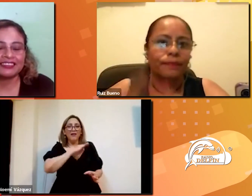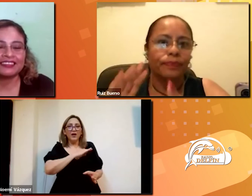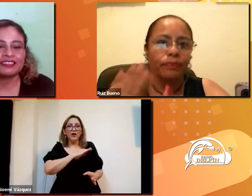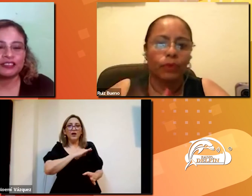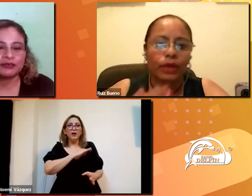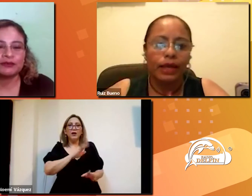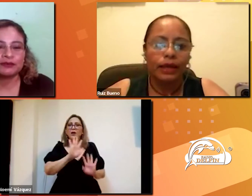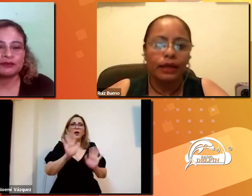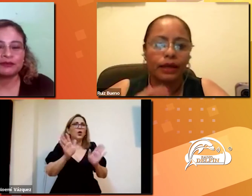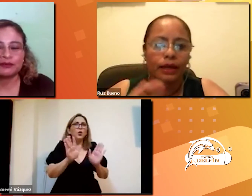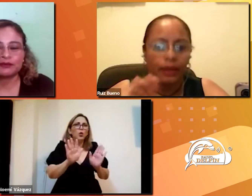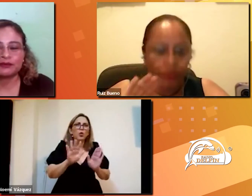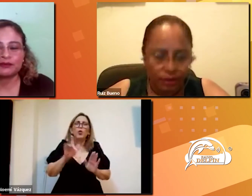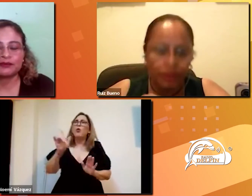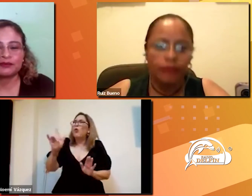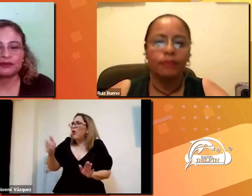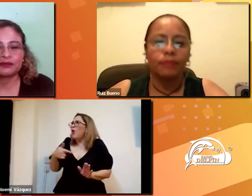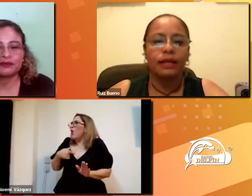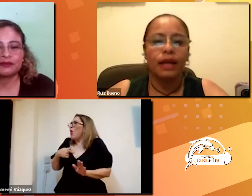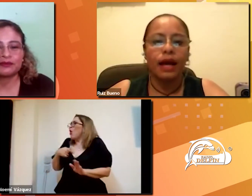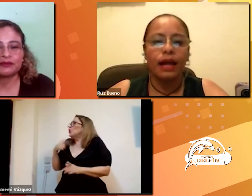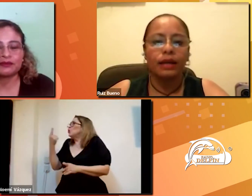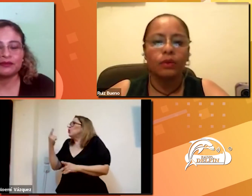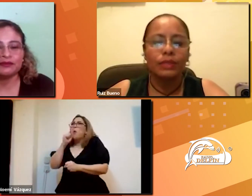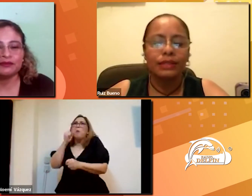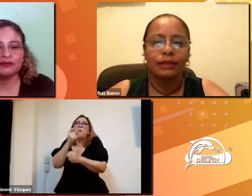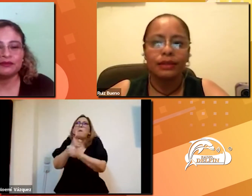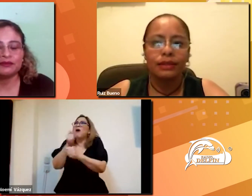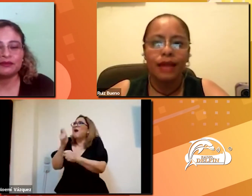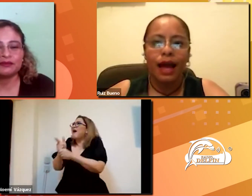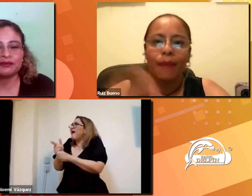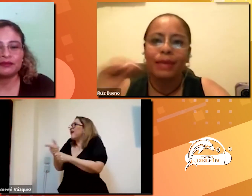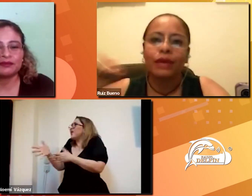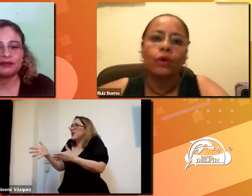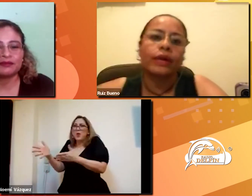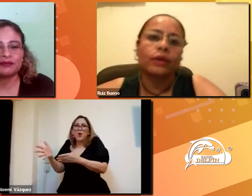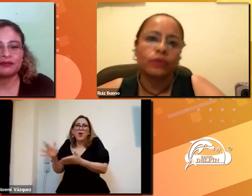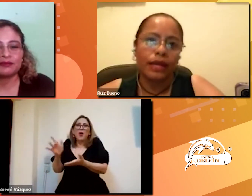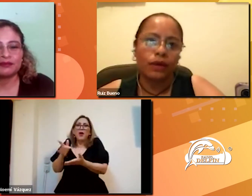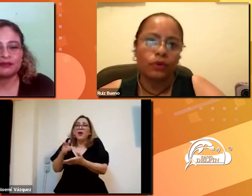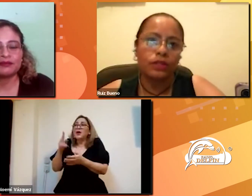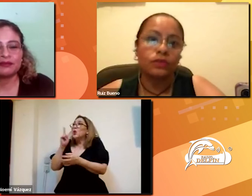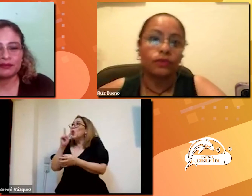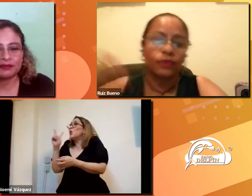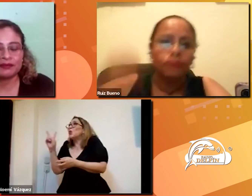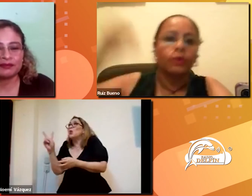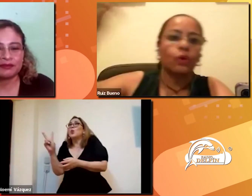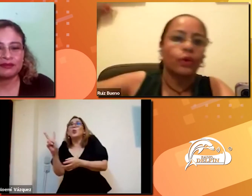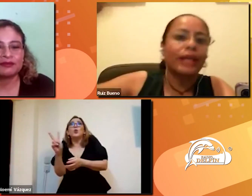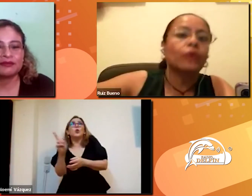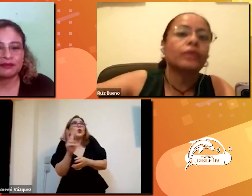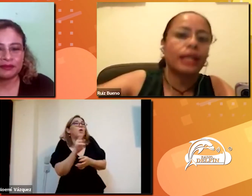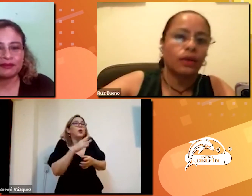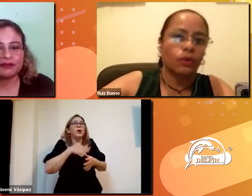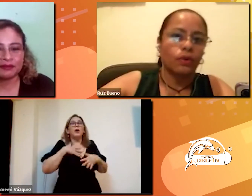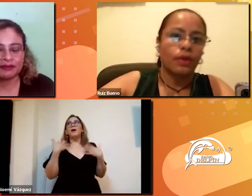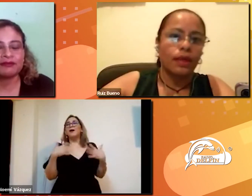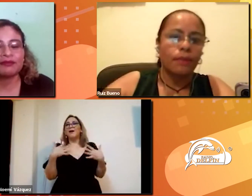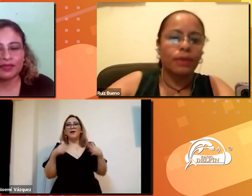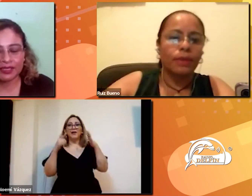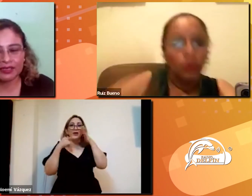tienes, porque también hay como esta tendencia a ver lo que no tengo y sufrir por lo que no